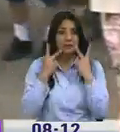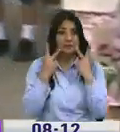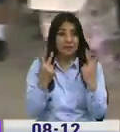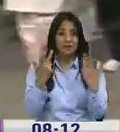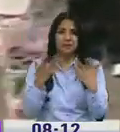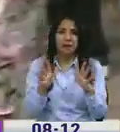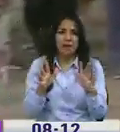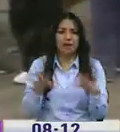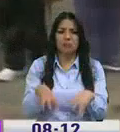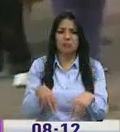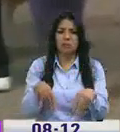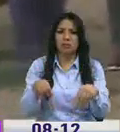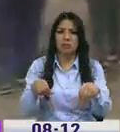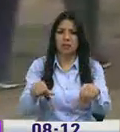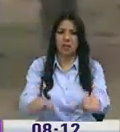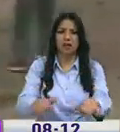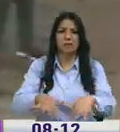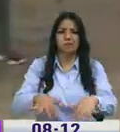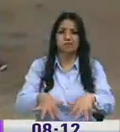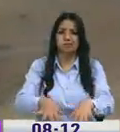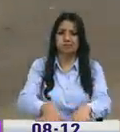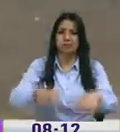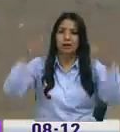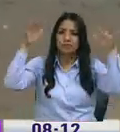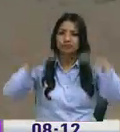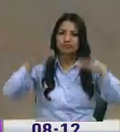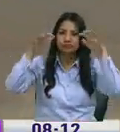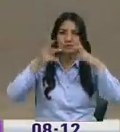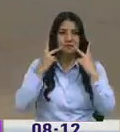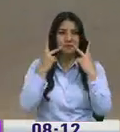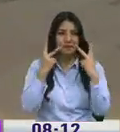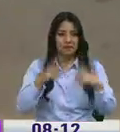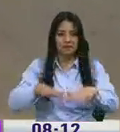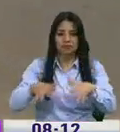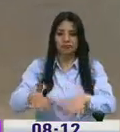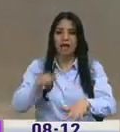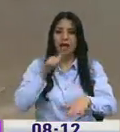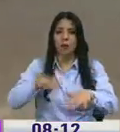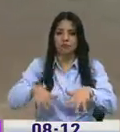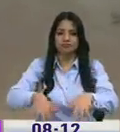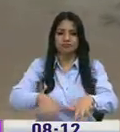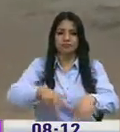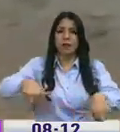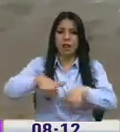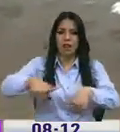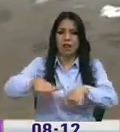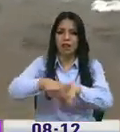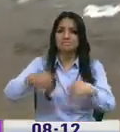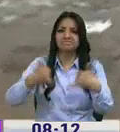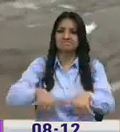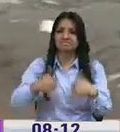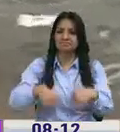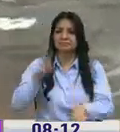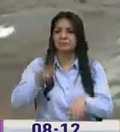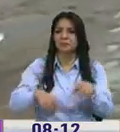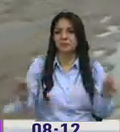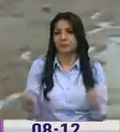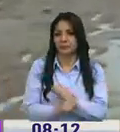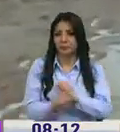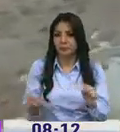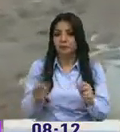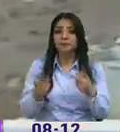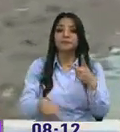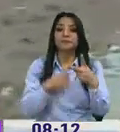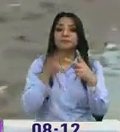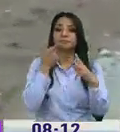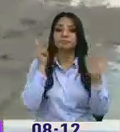muy poco durante sus últimos días en la capital y miren las grandes coches de agua que se encuentran en este sitio además también denuncian